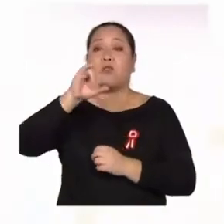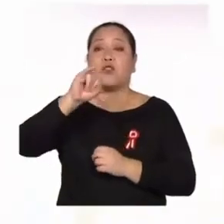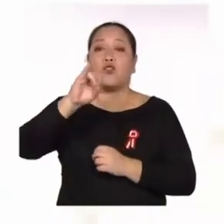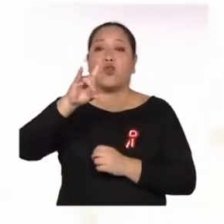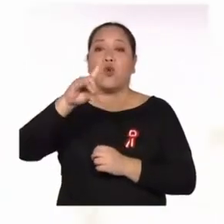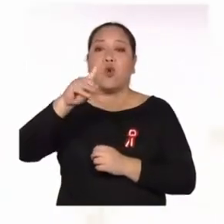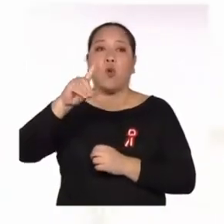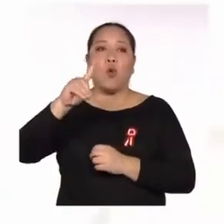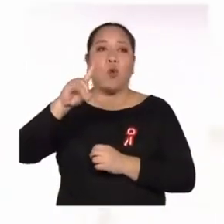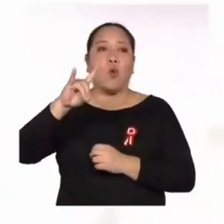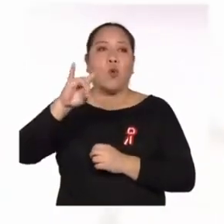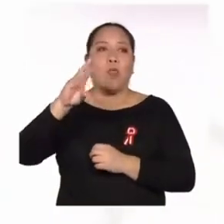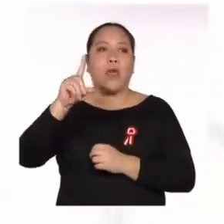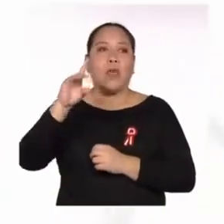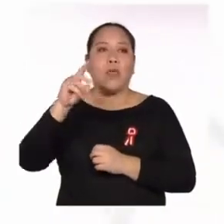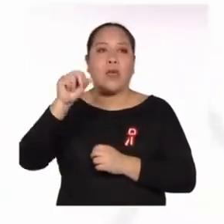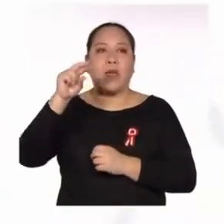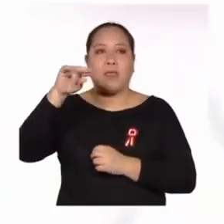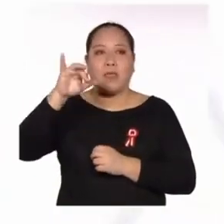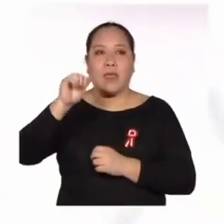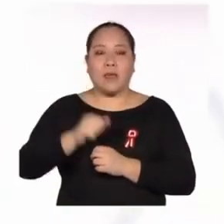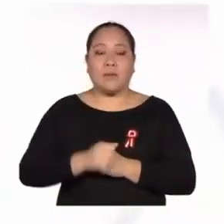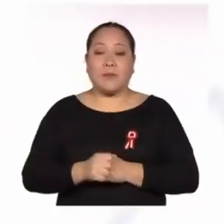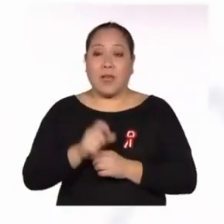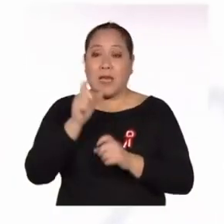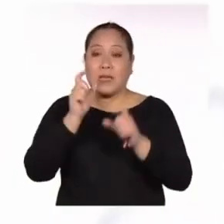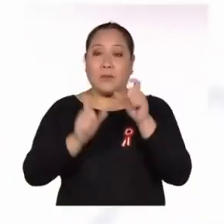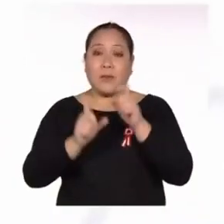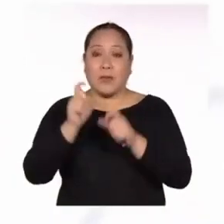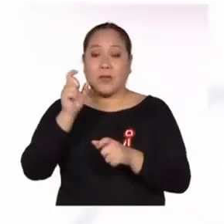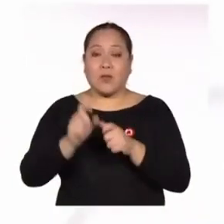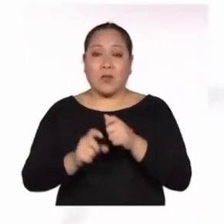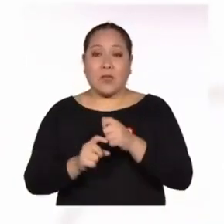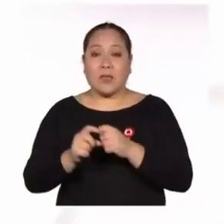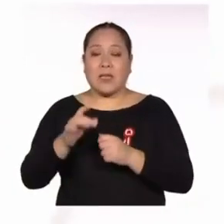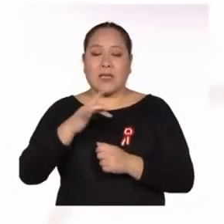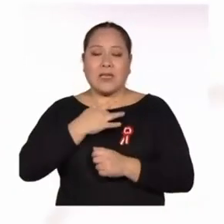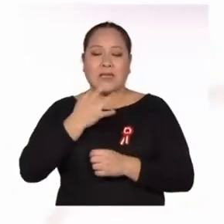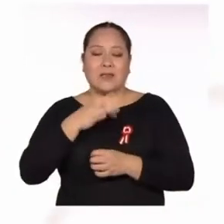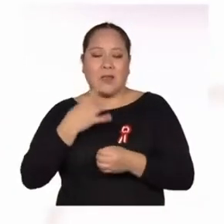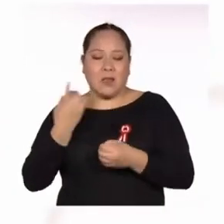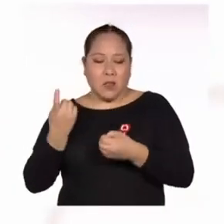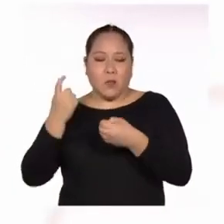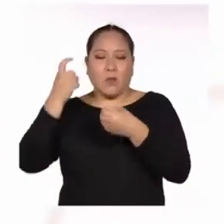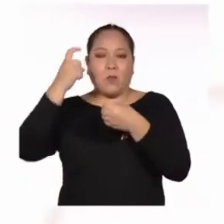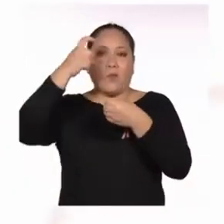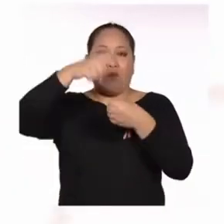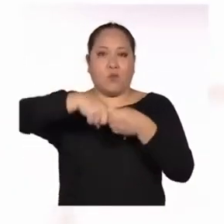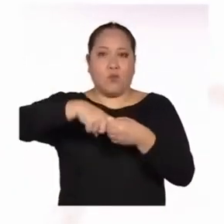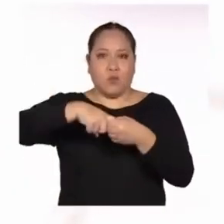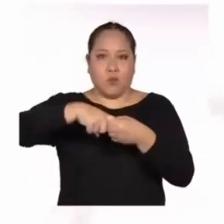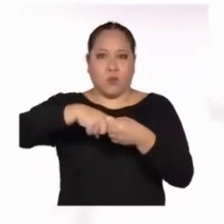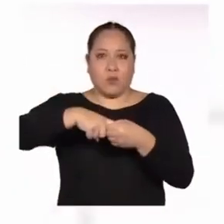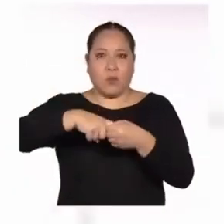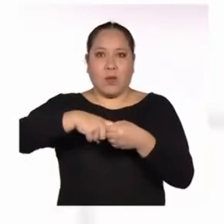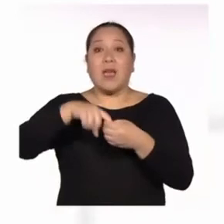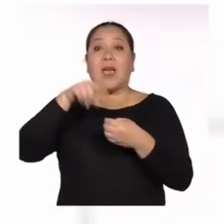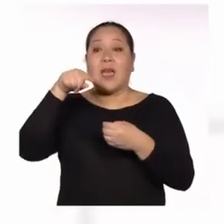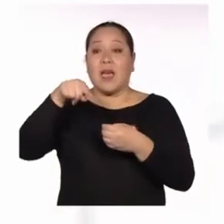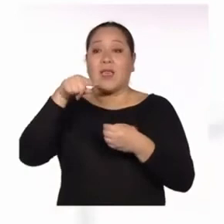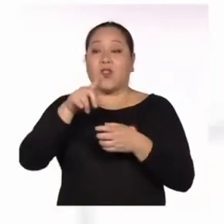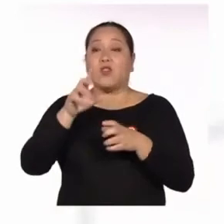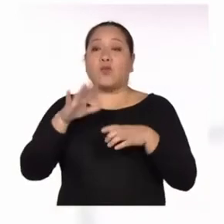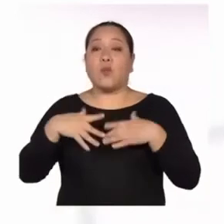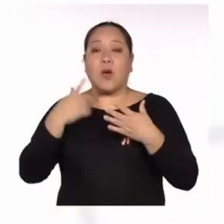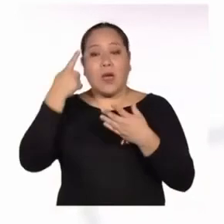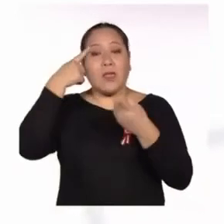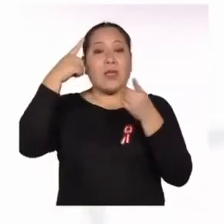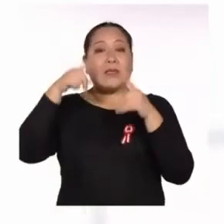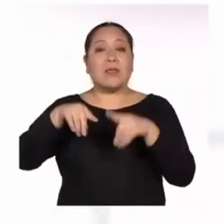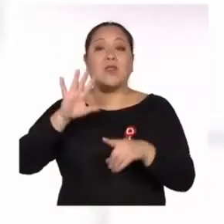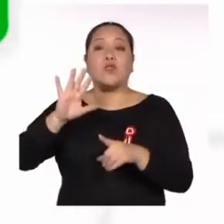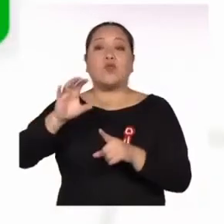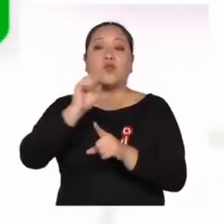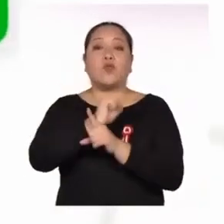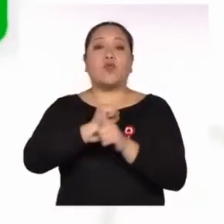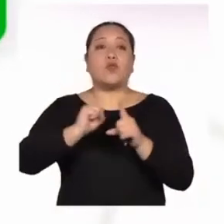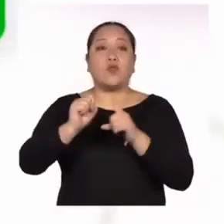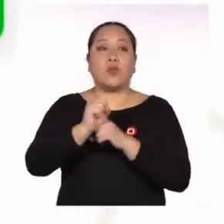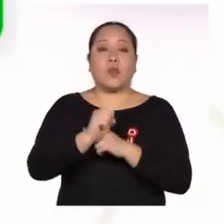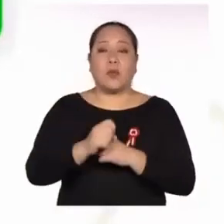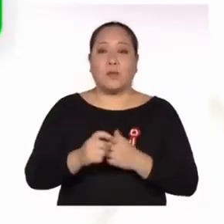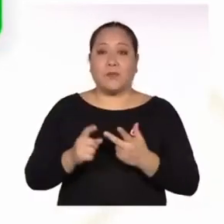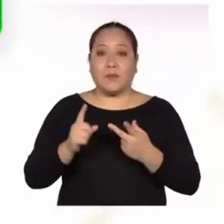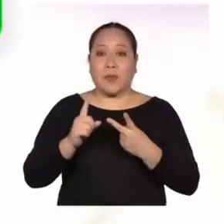la existencia de personas con sentido de pertenencia y que pueden decidir en su sociedad esta sociedad